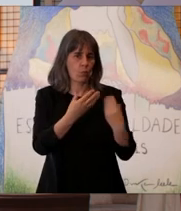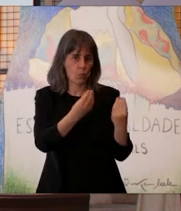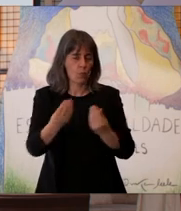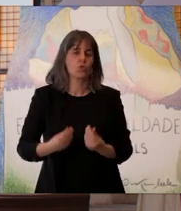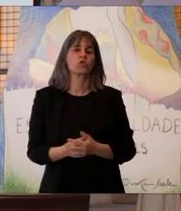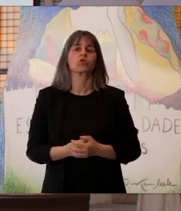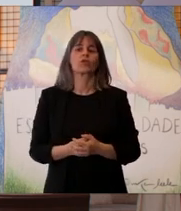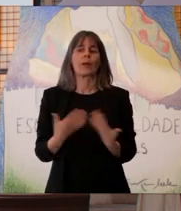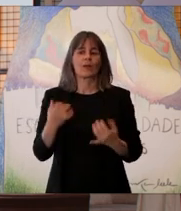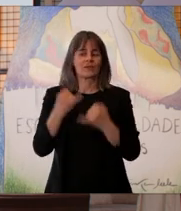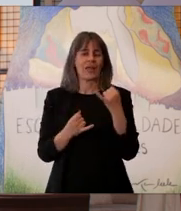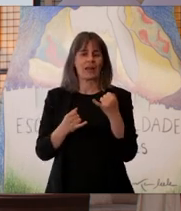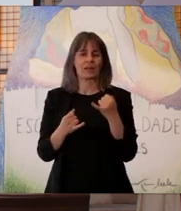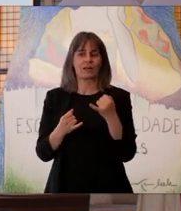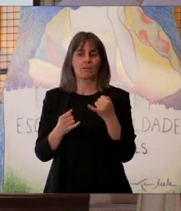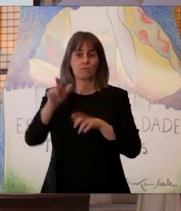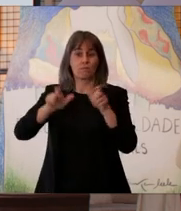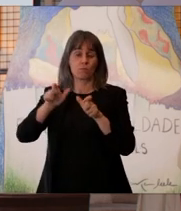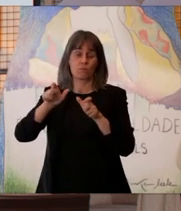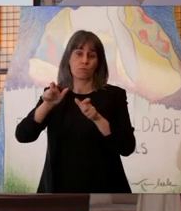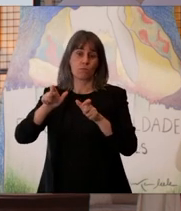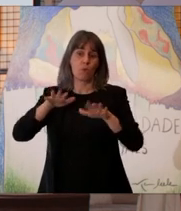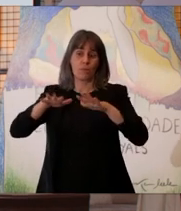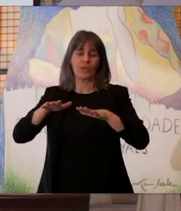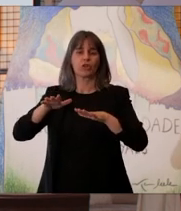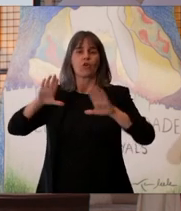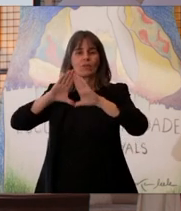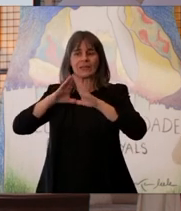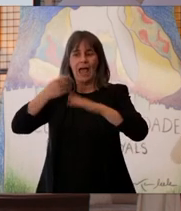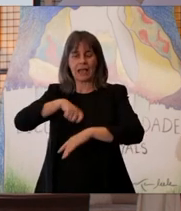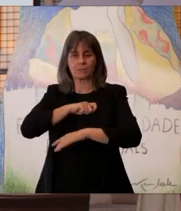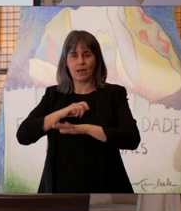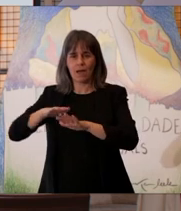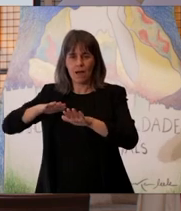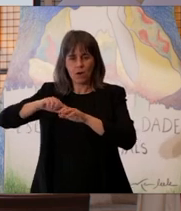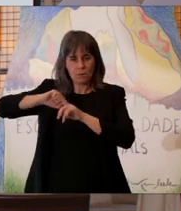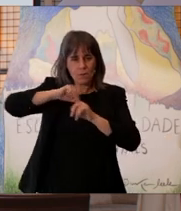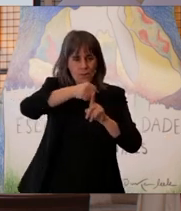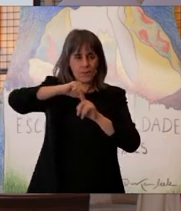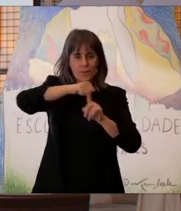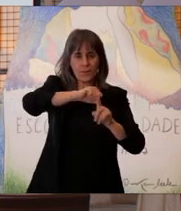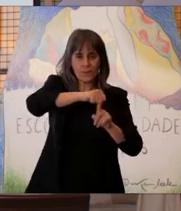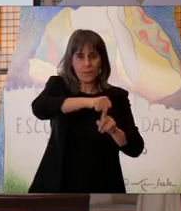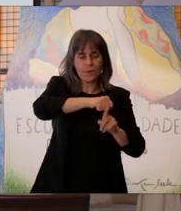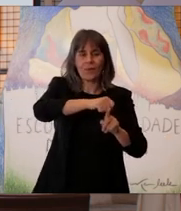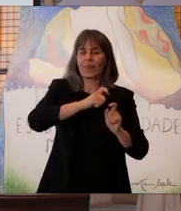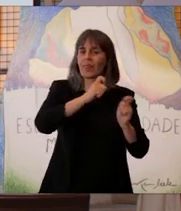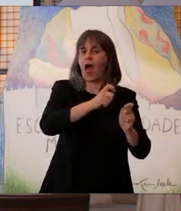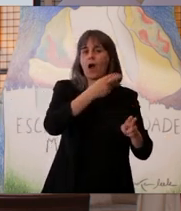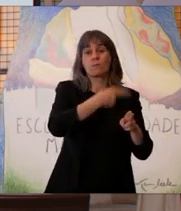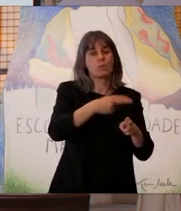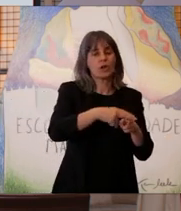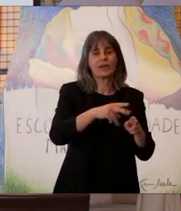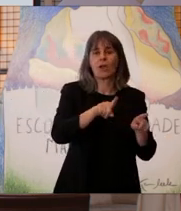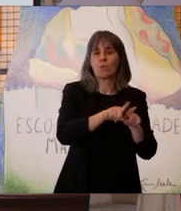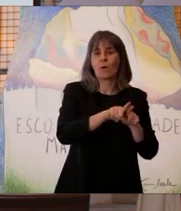feminista en España ha hecho también que que la política recoja algunas de